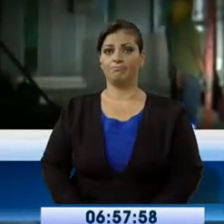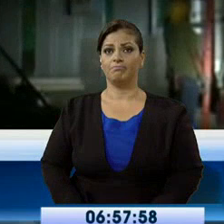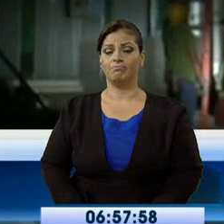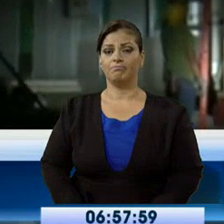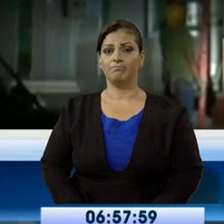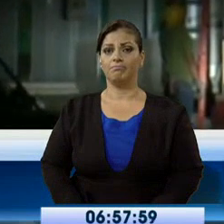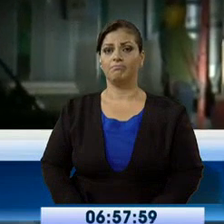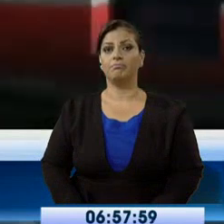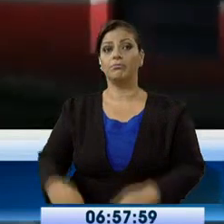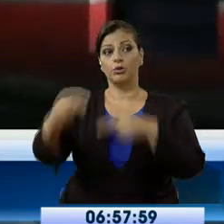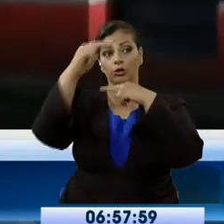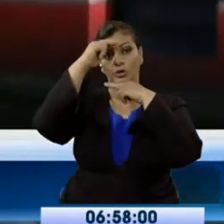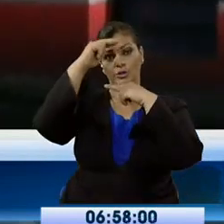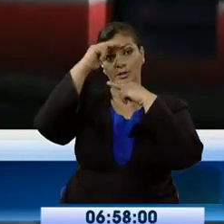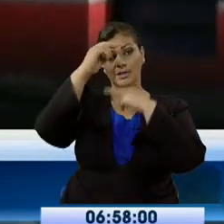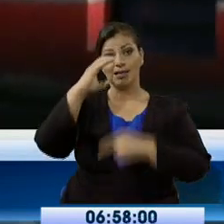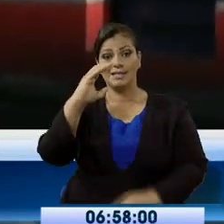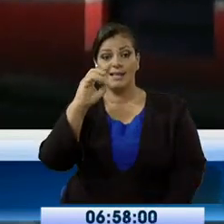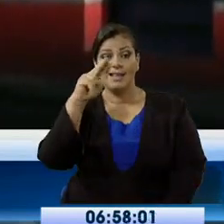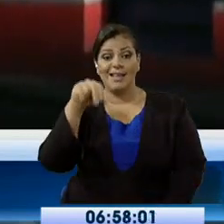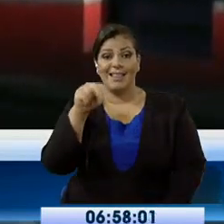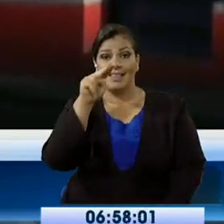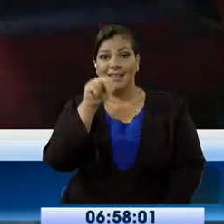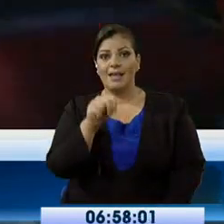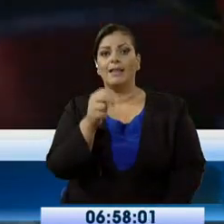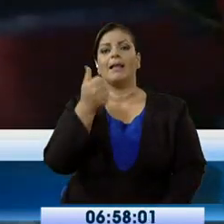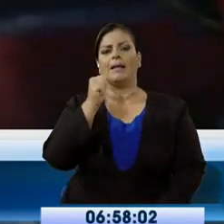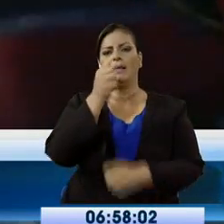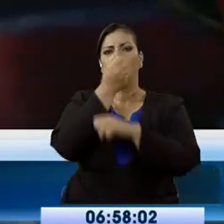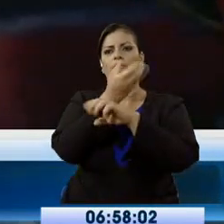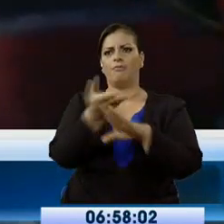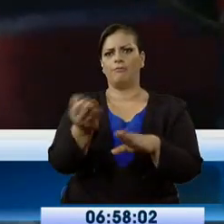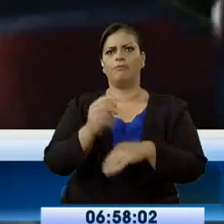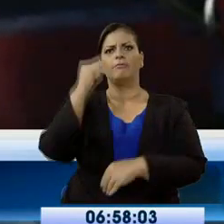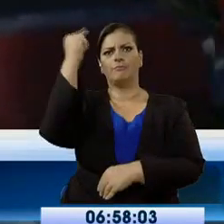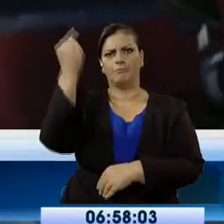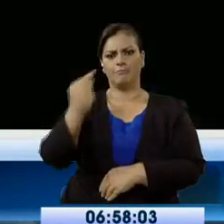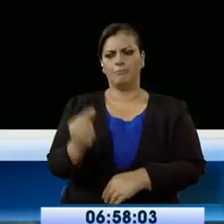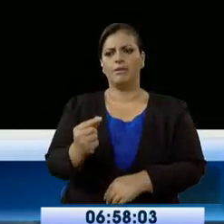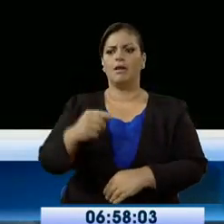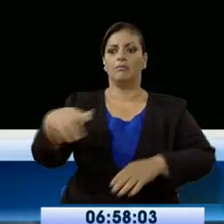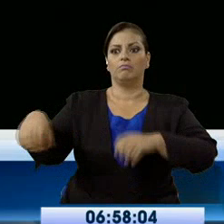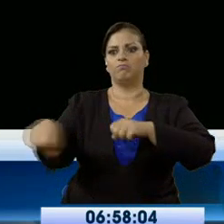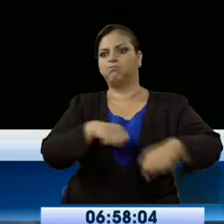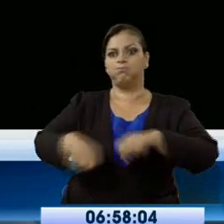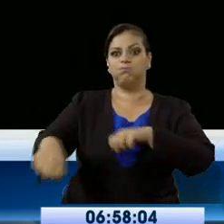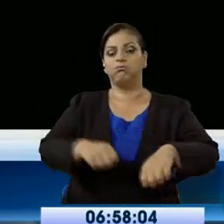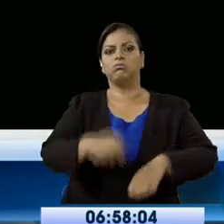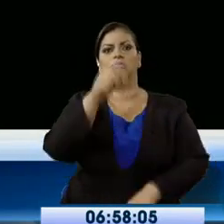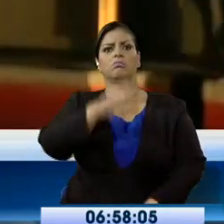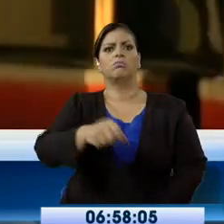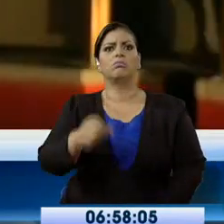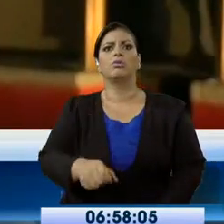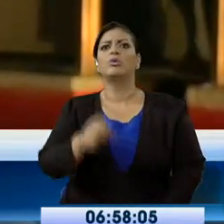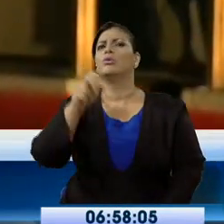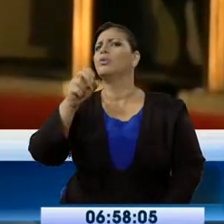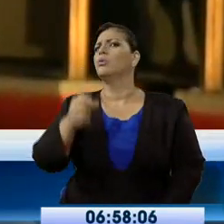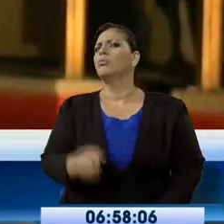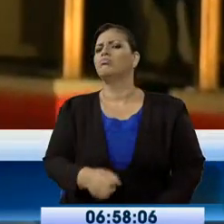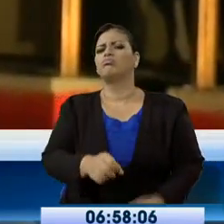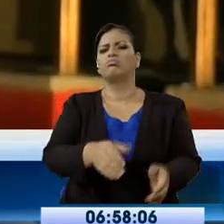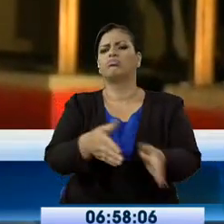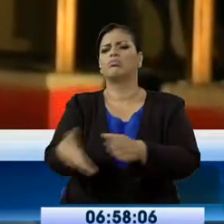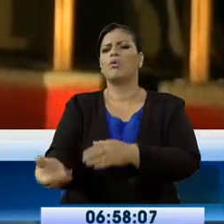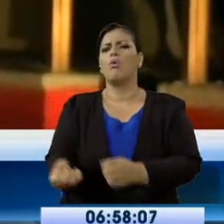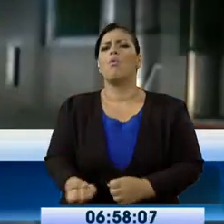Ahora, en todo caso, es una situación propia, ¿verdad? Un poco psicológico, de lo que está sucediendo, así sientes, es. Ayer informamos lo de Italia y hoy acá, o